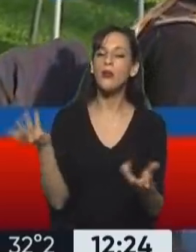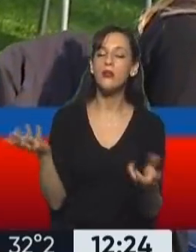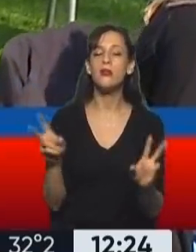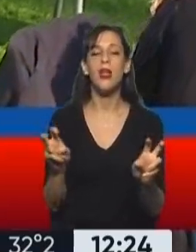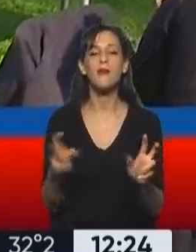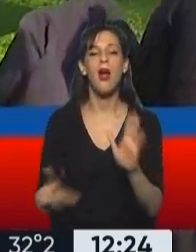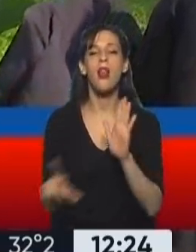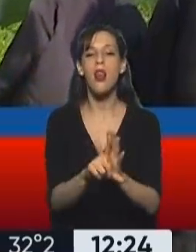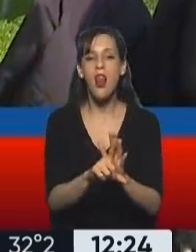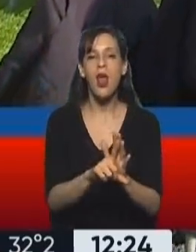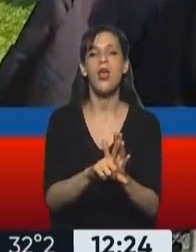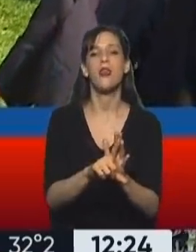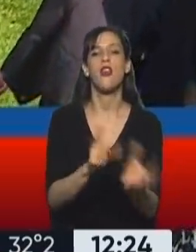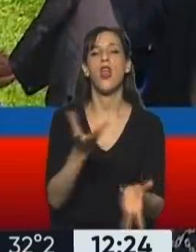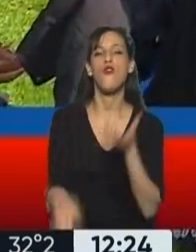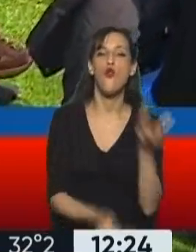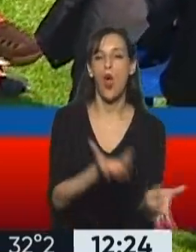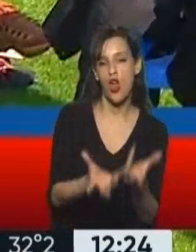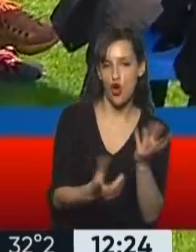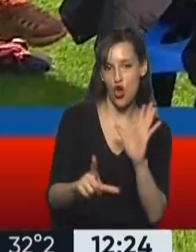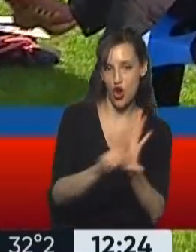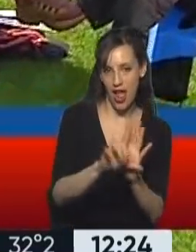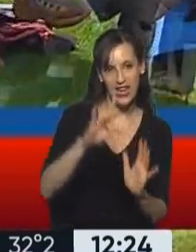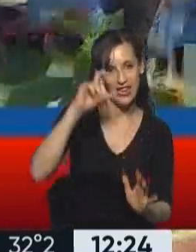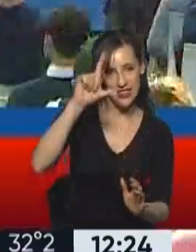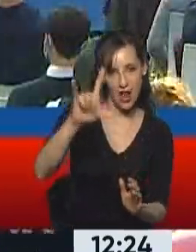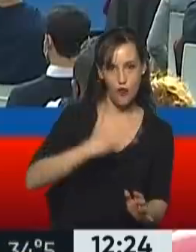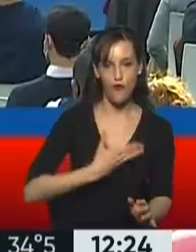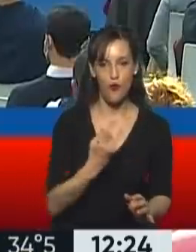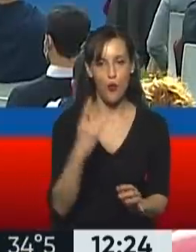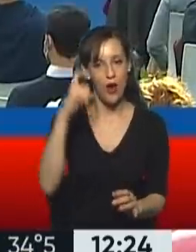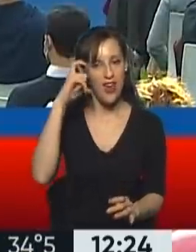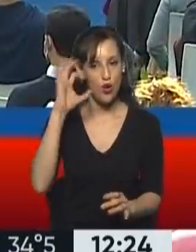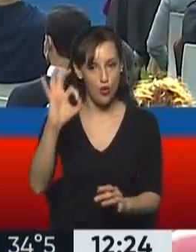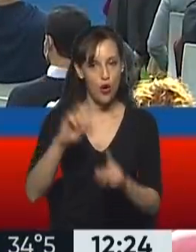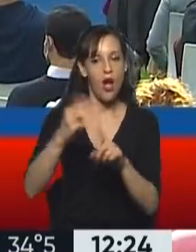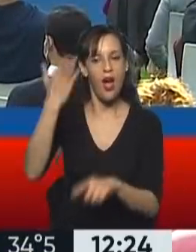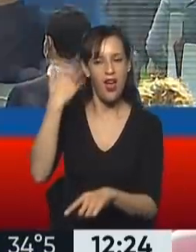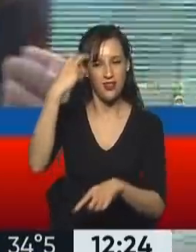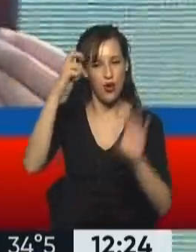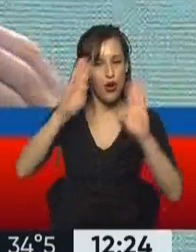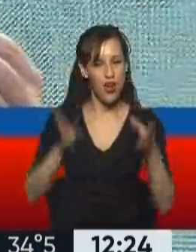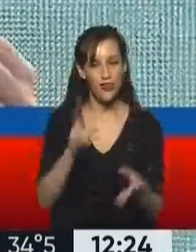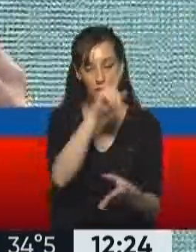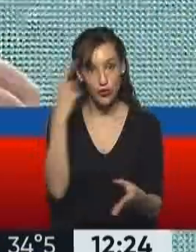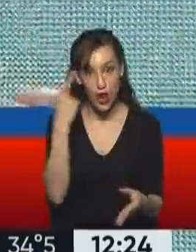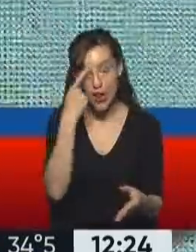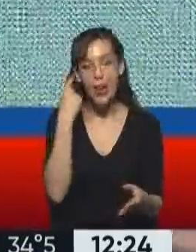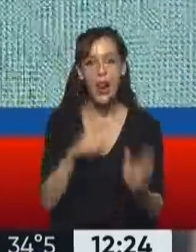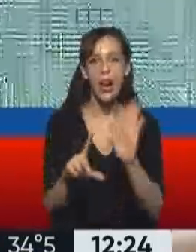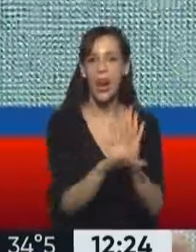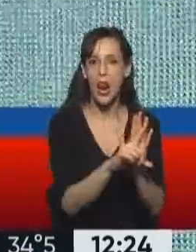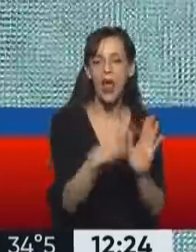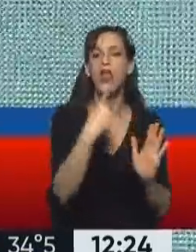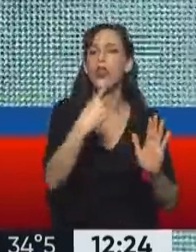lo de la ley del fuego en el Congreso Nacional, nos decían, bueno, pero esta ley